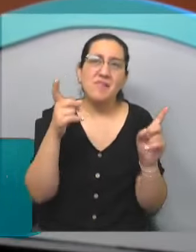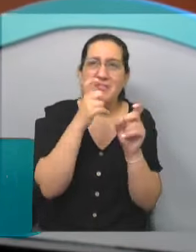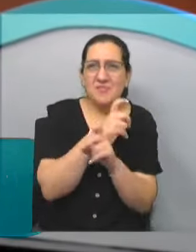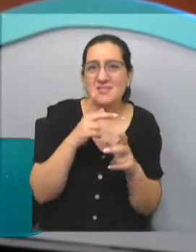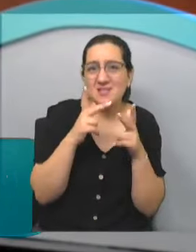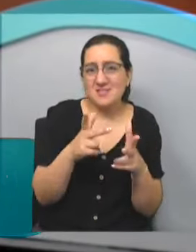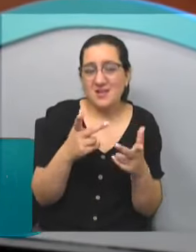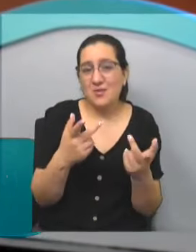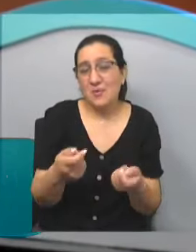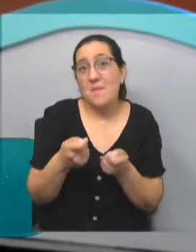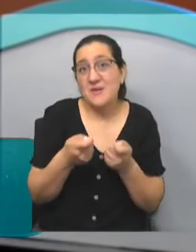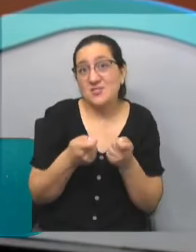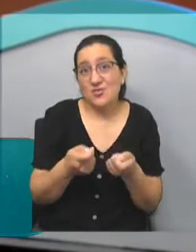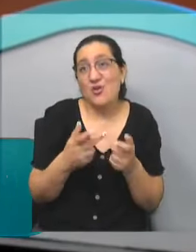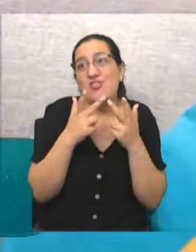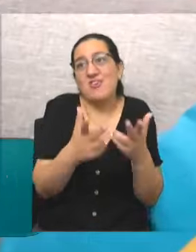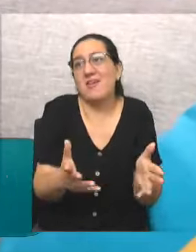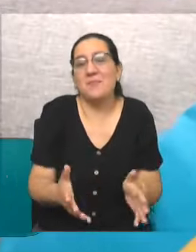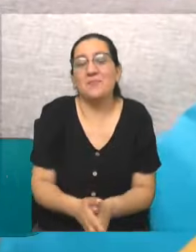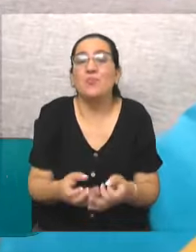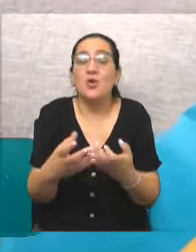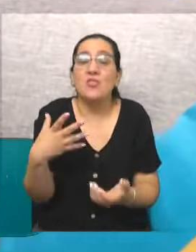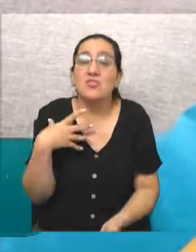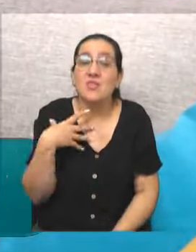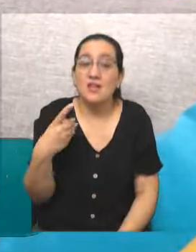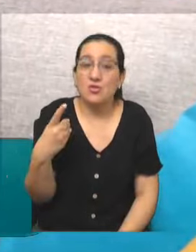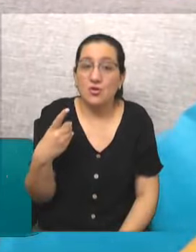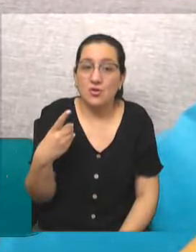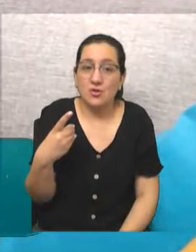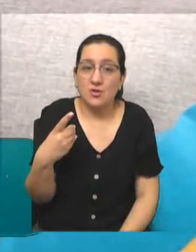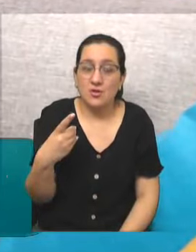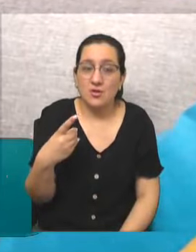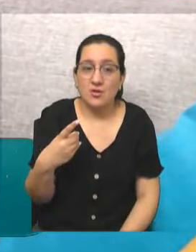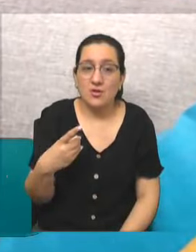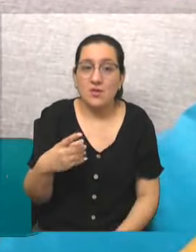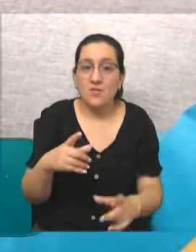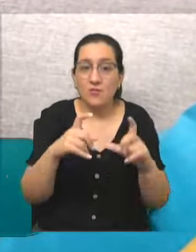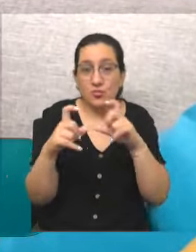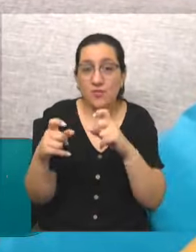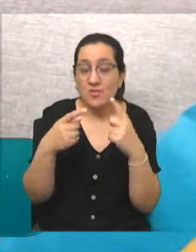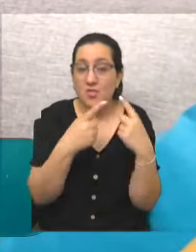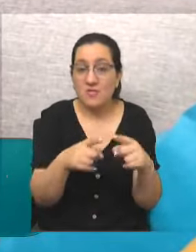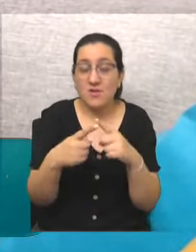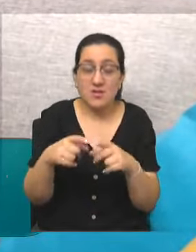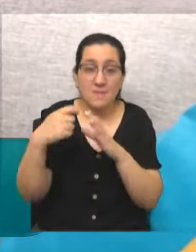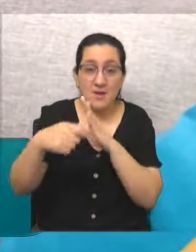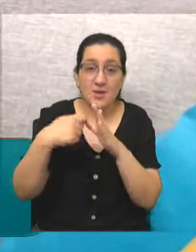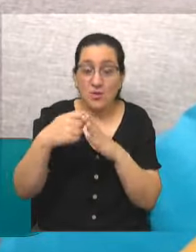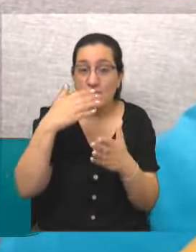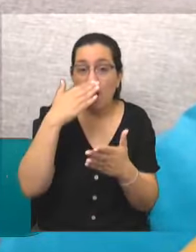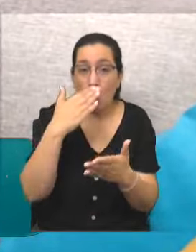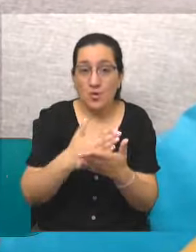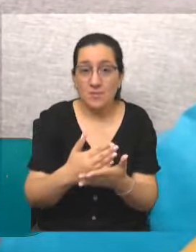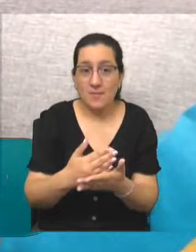parar. Porque me presionó. Bueno, el director fue director de fotografía de varias películas de Scorsese, por ejemplo, la última, y de la